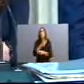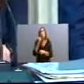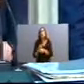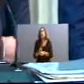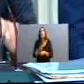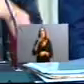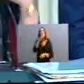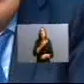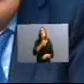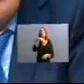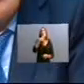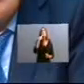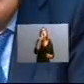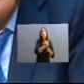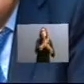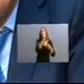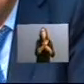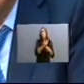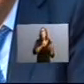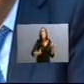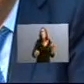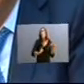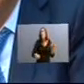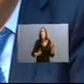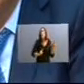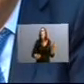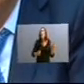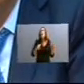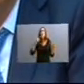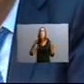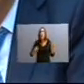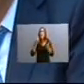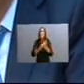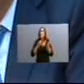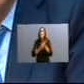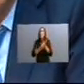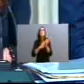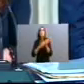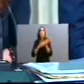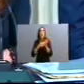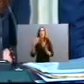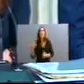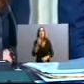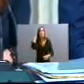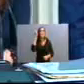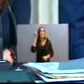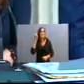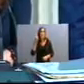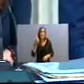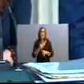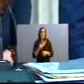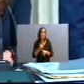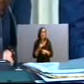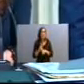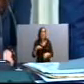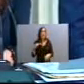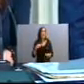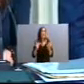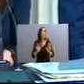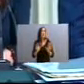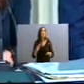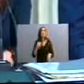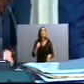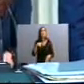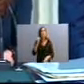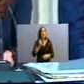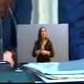Monetario dio tal cosa, no se puede. Bueno, pero siempre hay que intentar en la vida. Entonces lo queremos hacer con el mayor de los